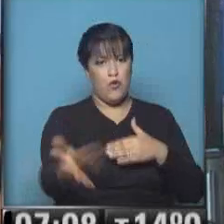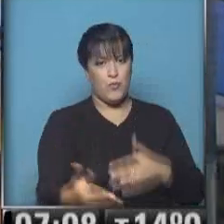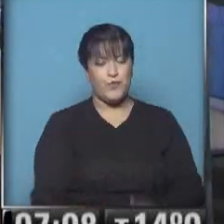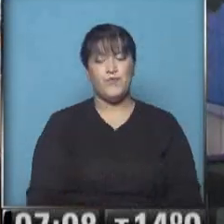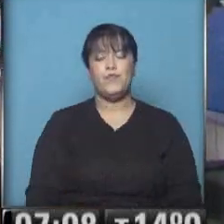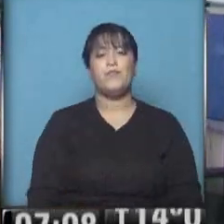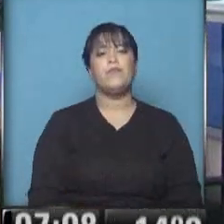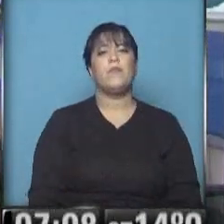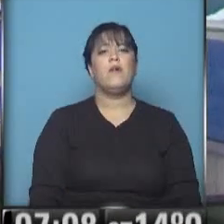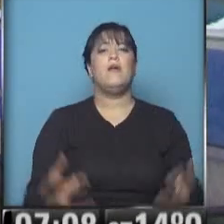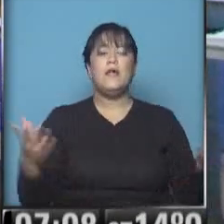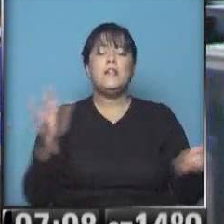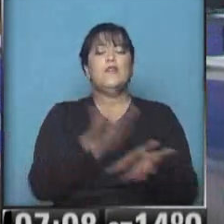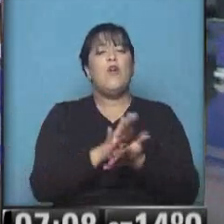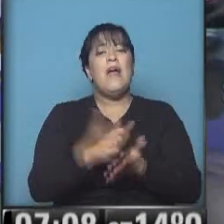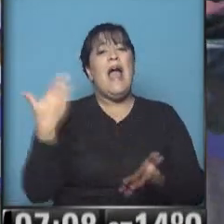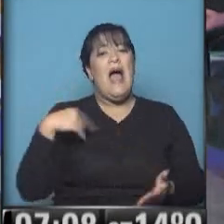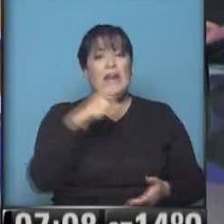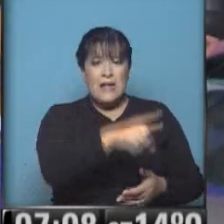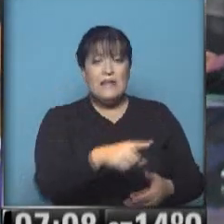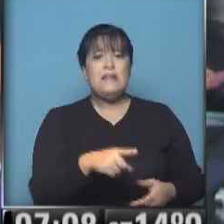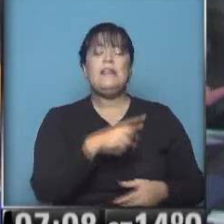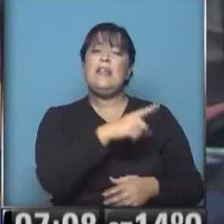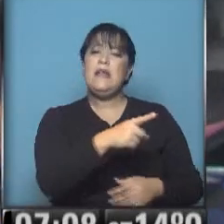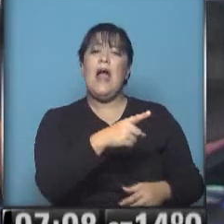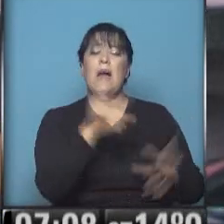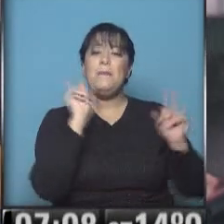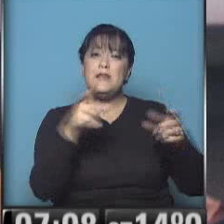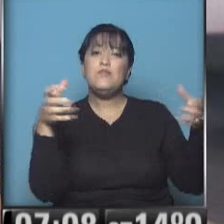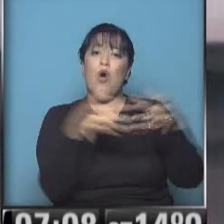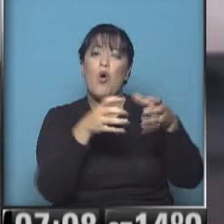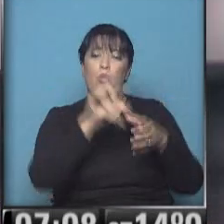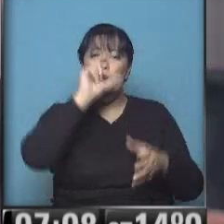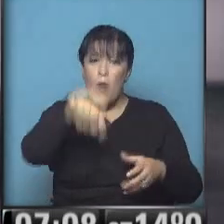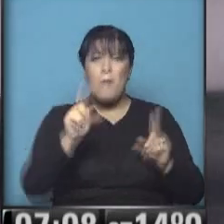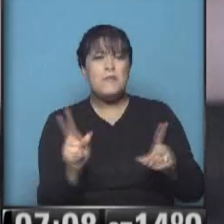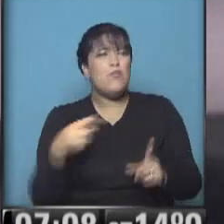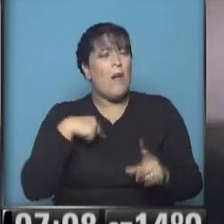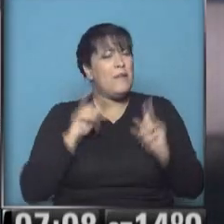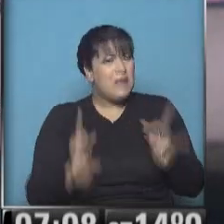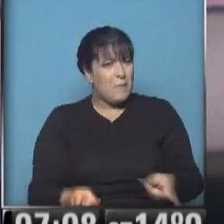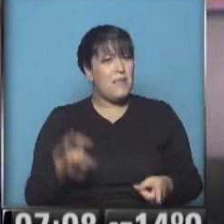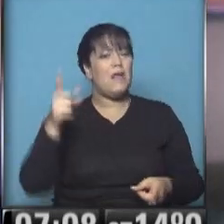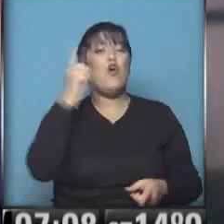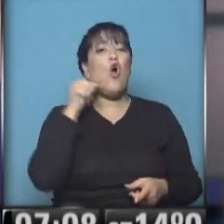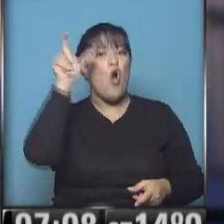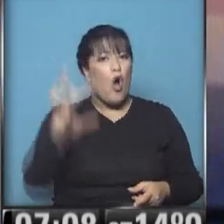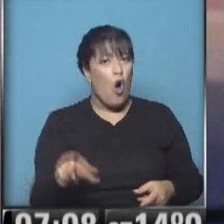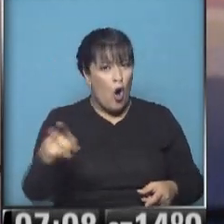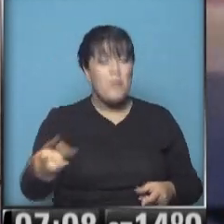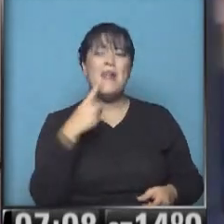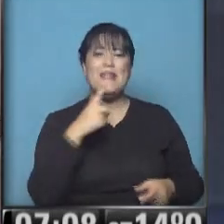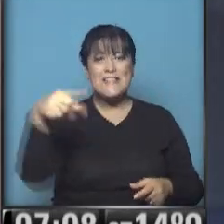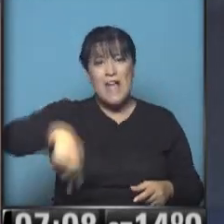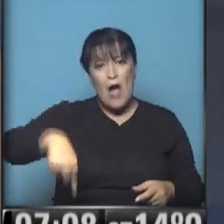Lo que le pasa a la Argentina con los fondos buitres me pasó en carne propia, lo dijo Julian Assange, el creador de Wikileaks, al señalar lo que está viviendo